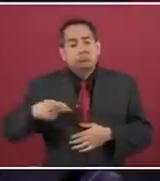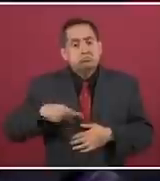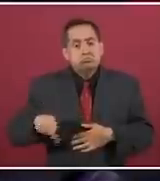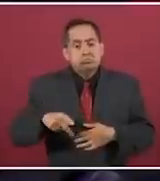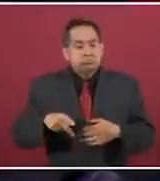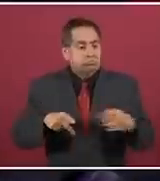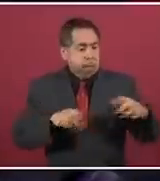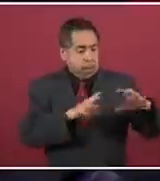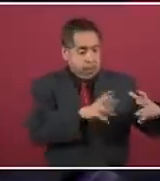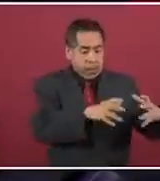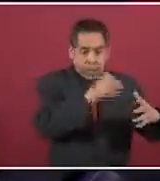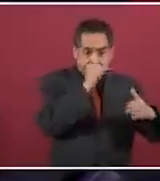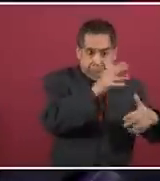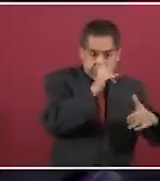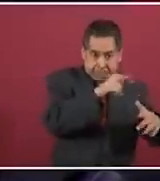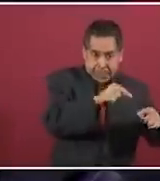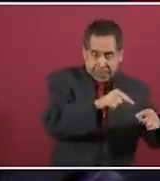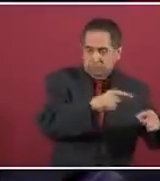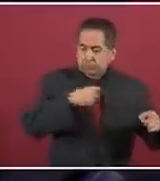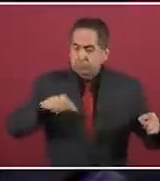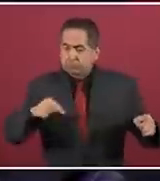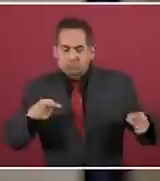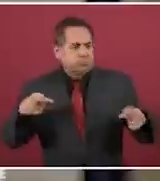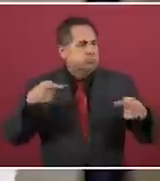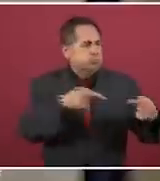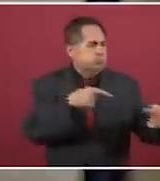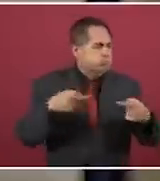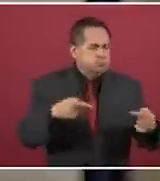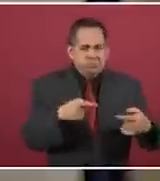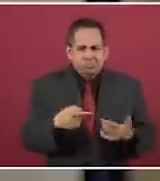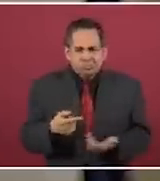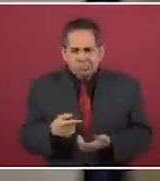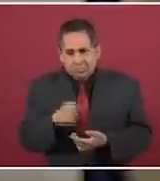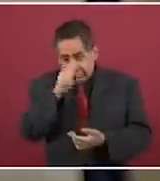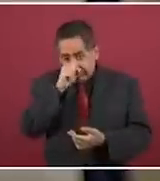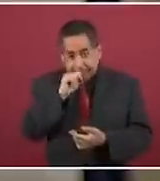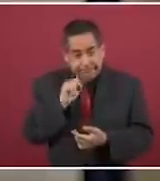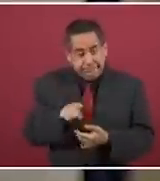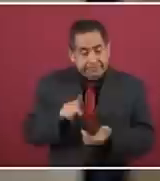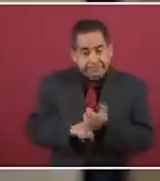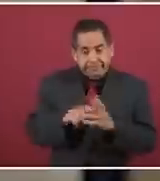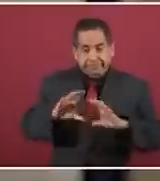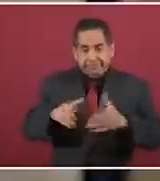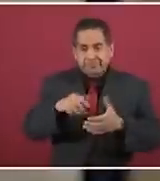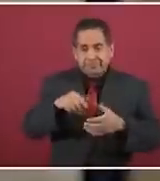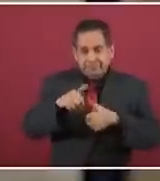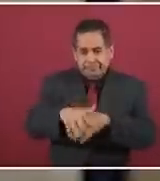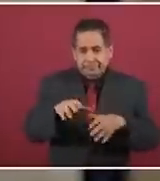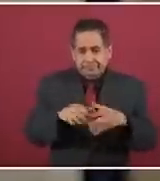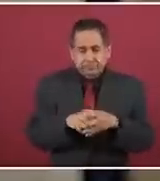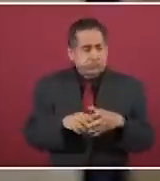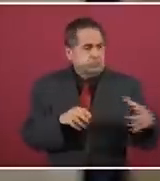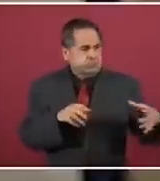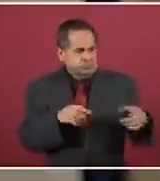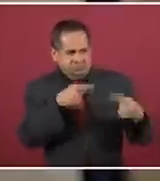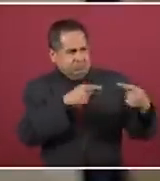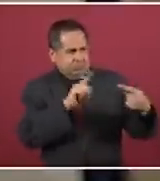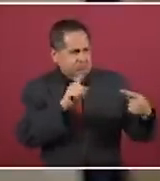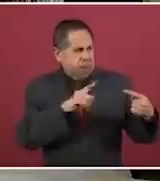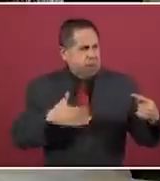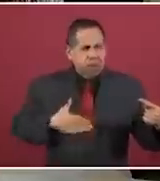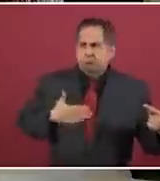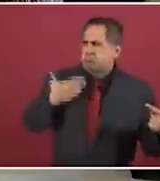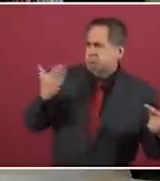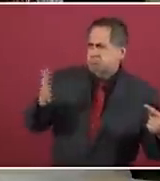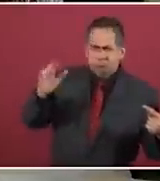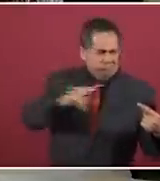ese tipo de sucesos, de inseguridad, pero dentro de la marcha había gente que aún confía en su gobierno y le